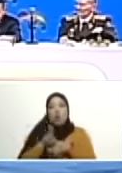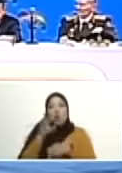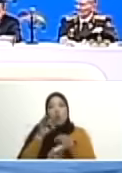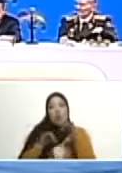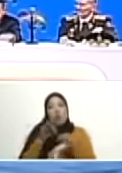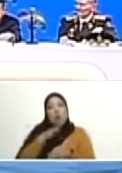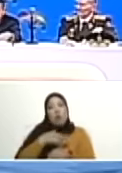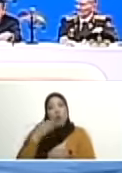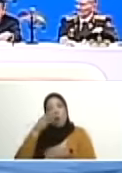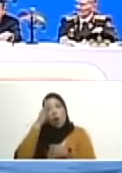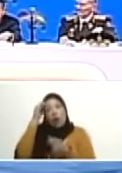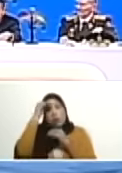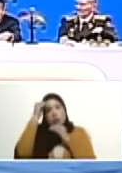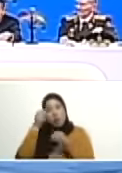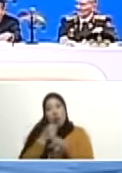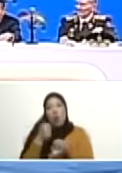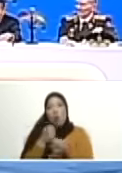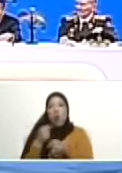pudiera abocarse,